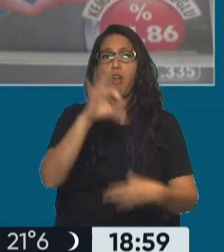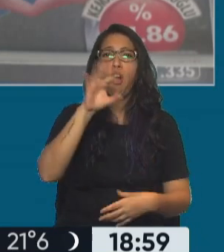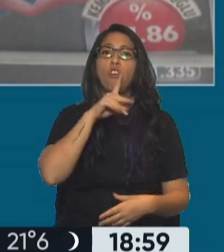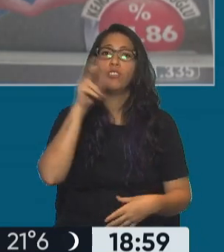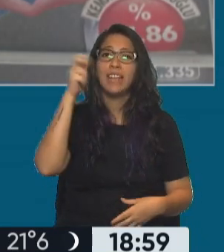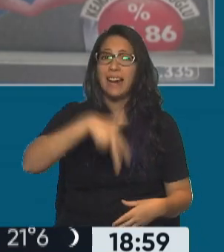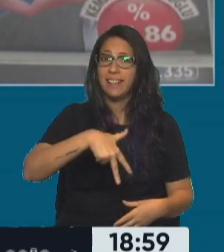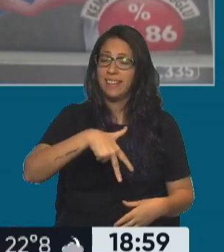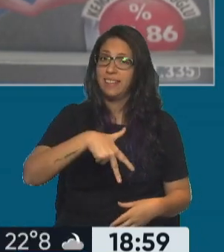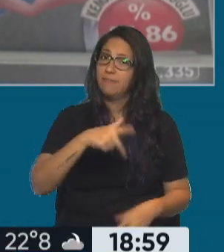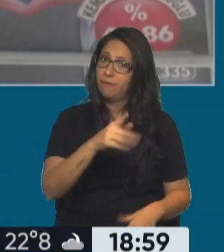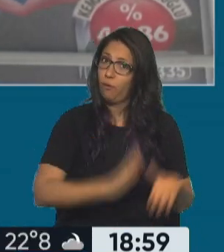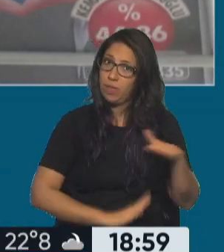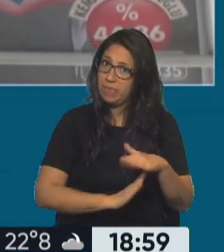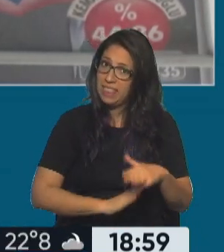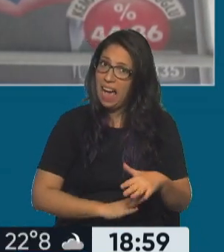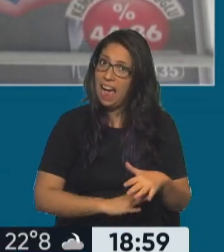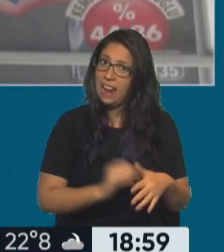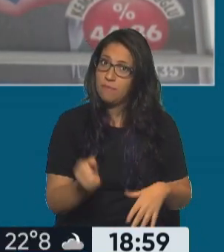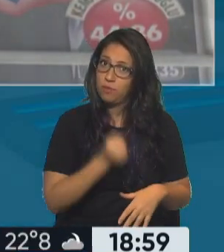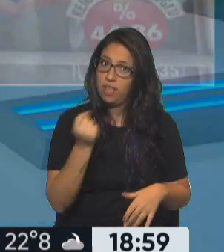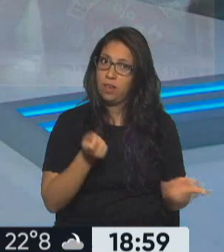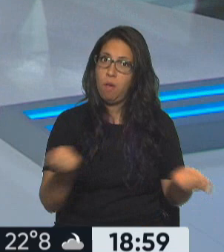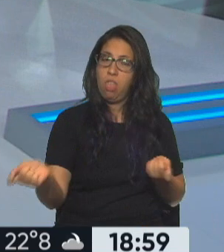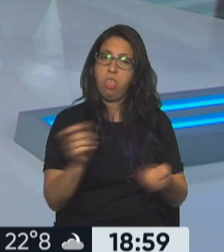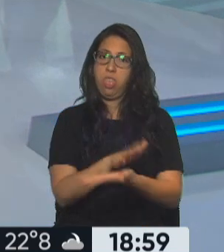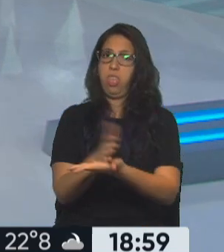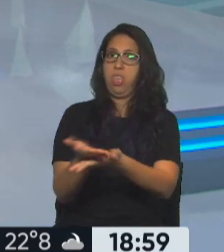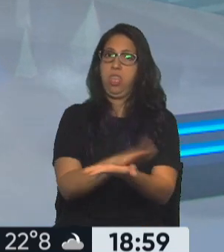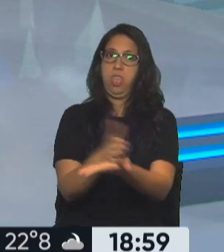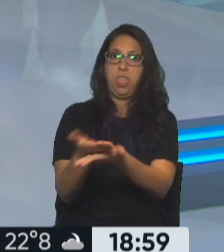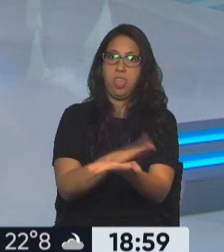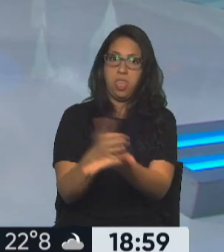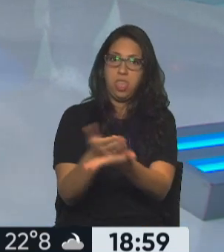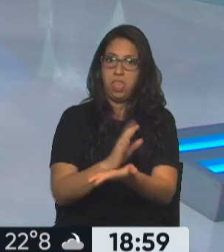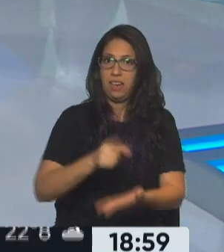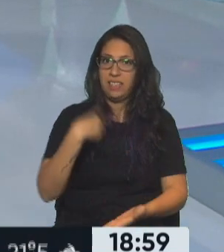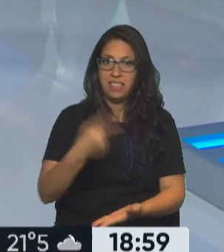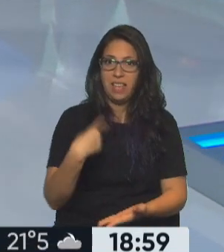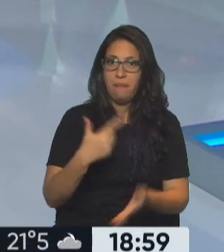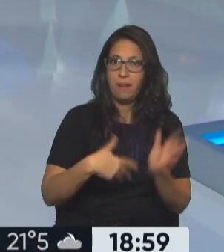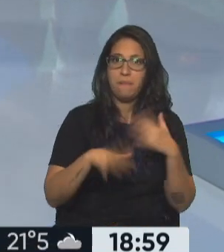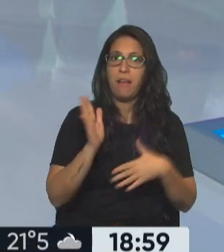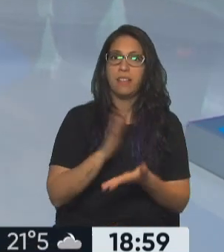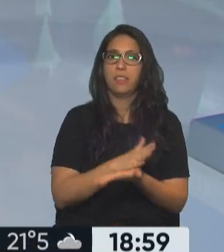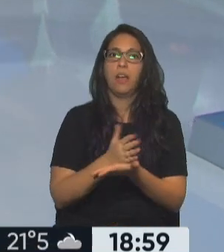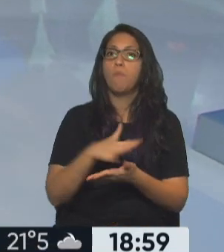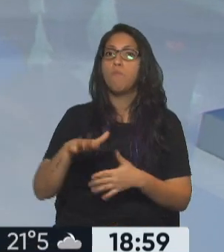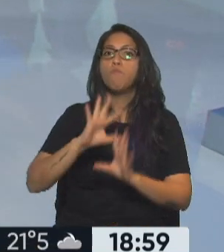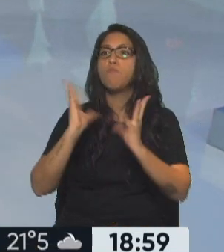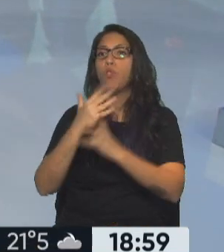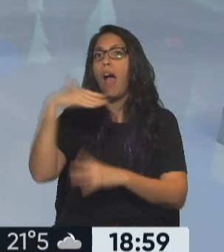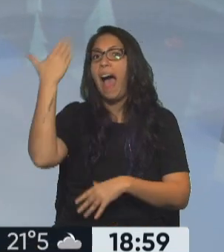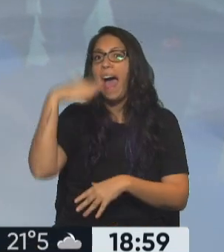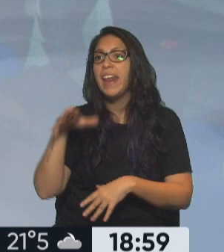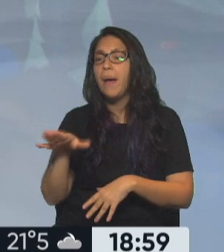dato clave. Juega dos puntas todo el tiempo. Exactamente. Juega y es el más occidental de ese mundo árabe. Sí, y